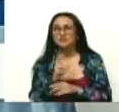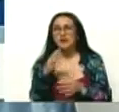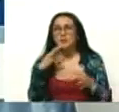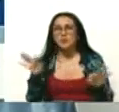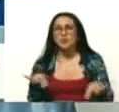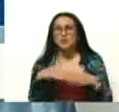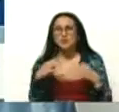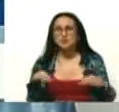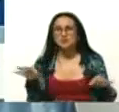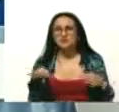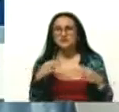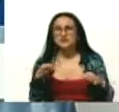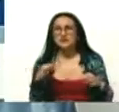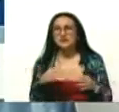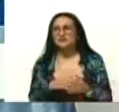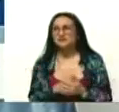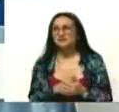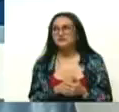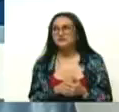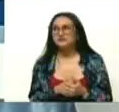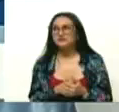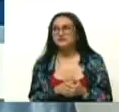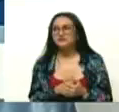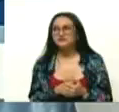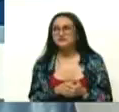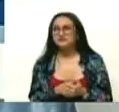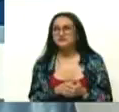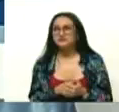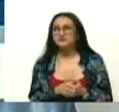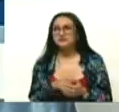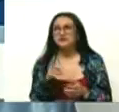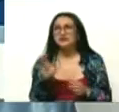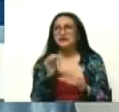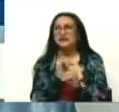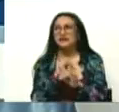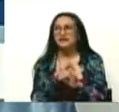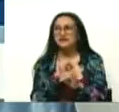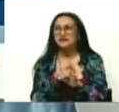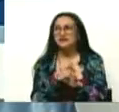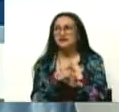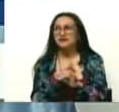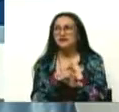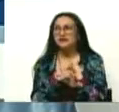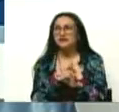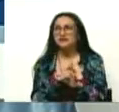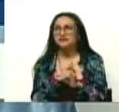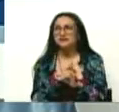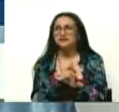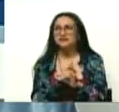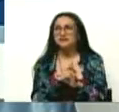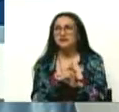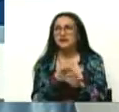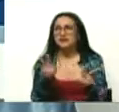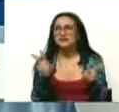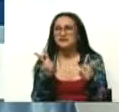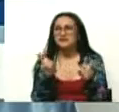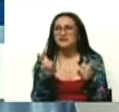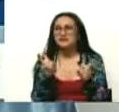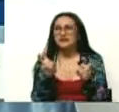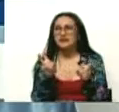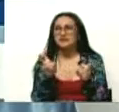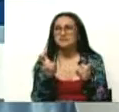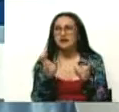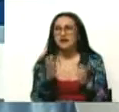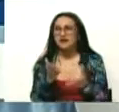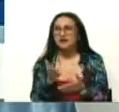música, las películas, las series, las redes sociales, para penetrar con el tema de la